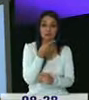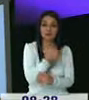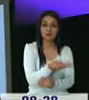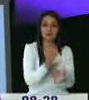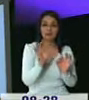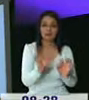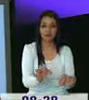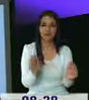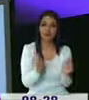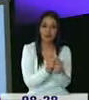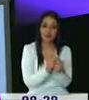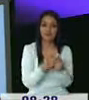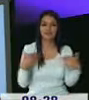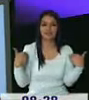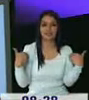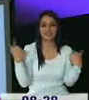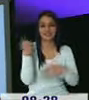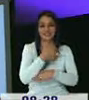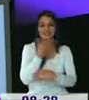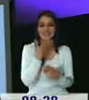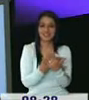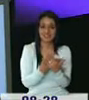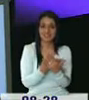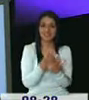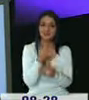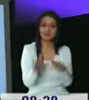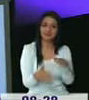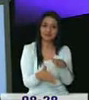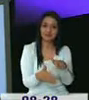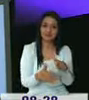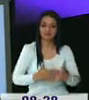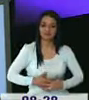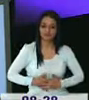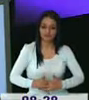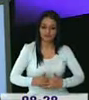a ustedes les digamos gracias por tener barrita llena y corazón contento.